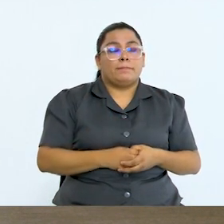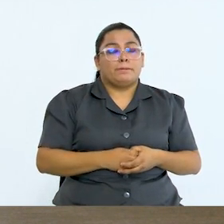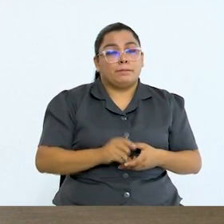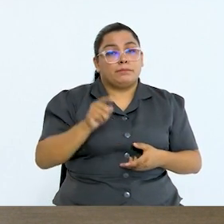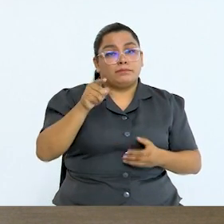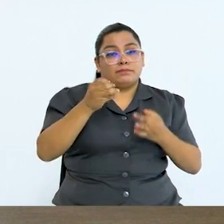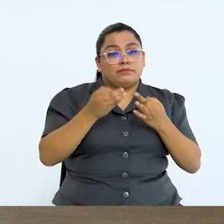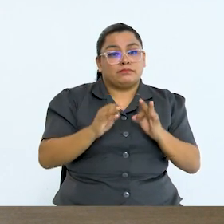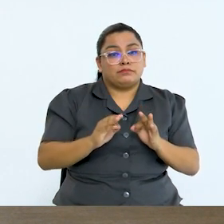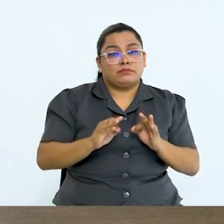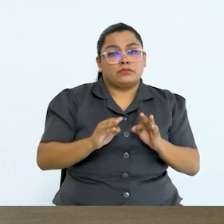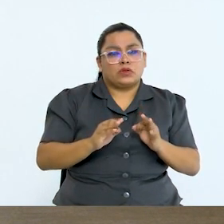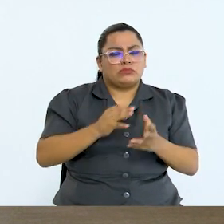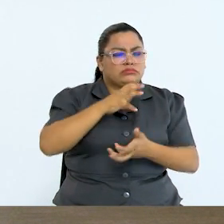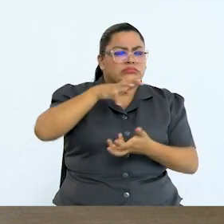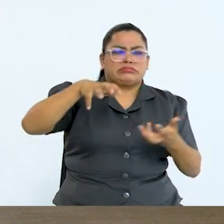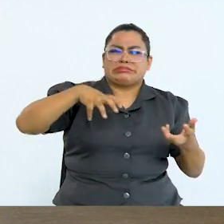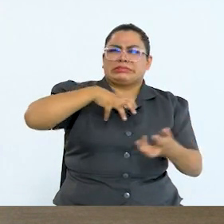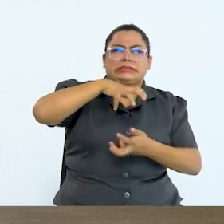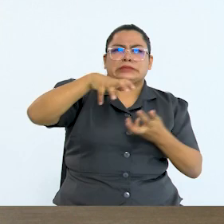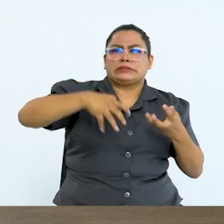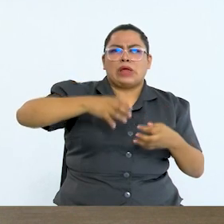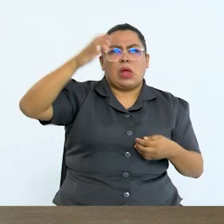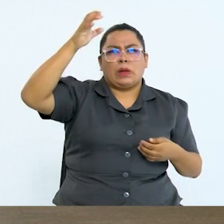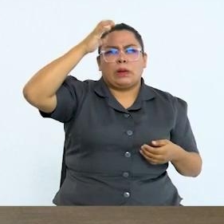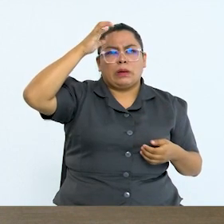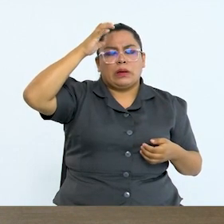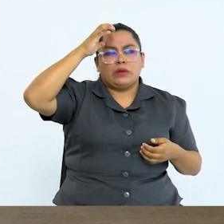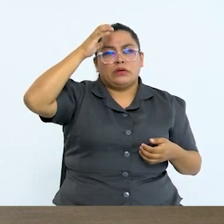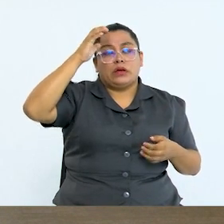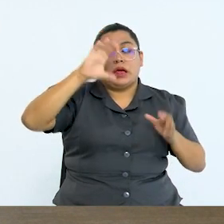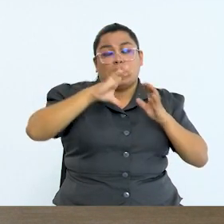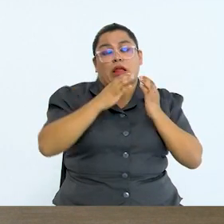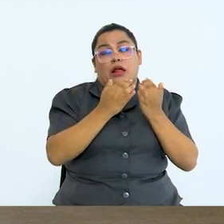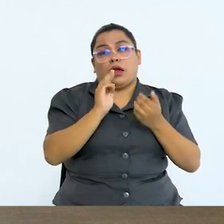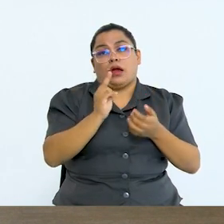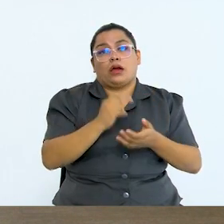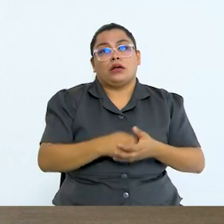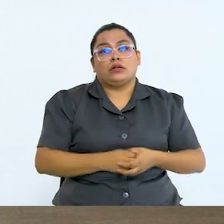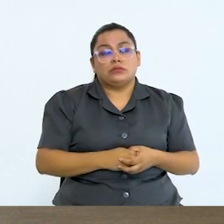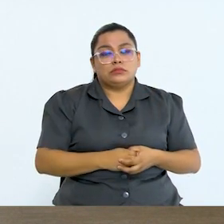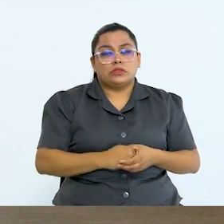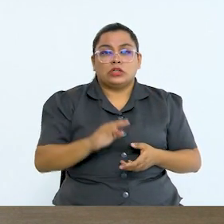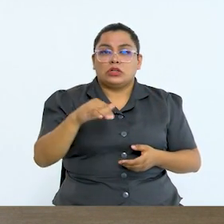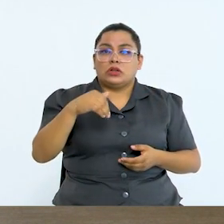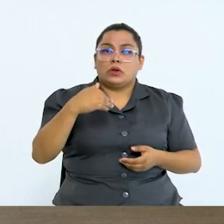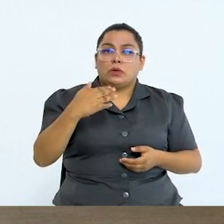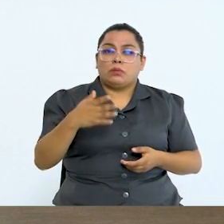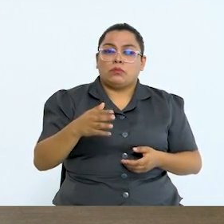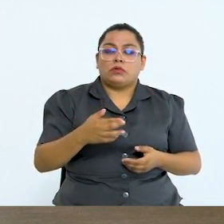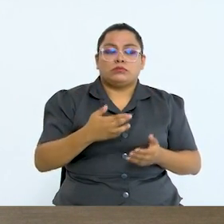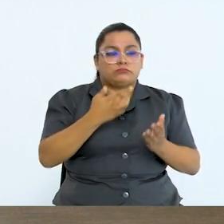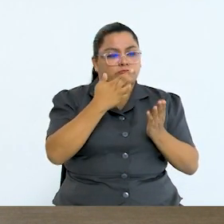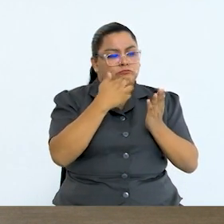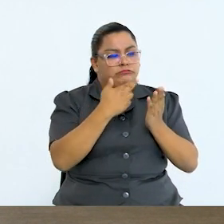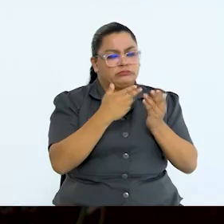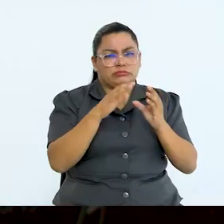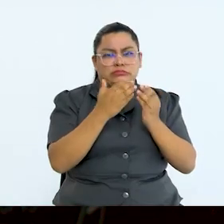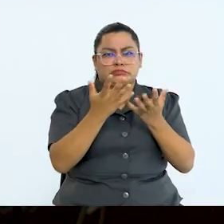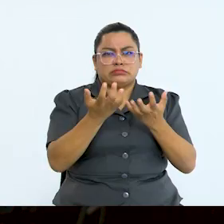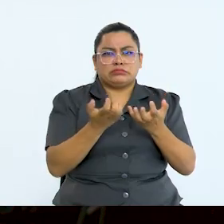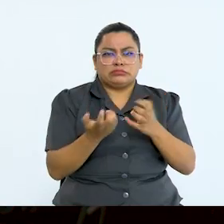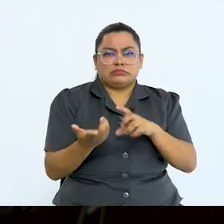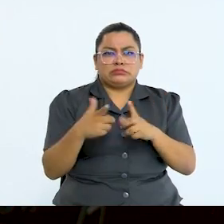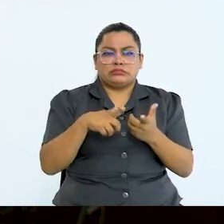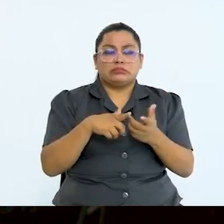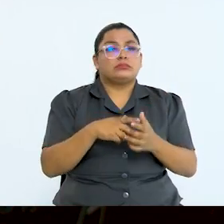estos conceptos en una sola clase. Luego pasamos a revisar la clase que se quiere preparar. Aquí se